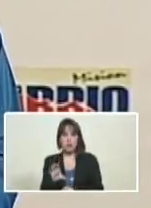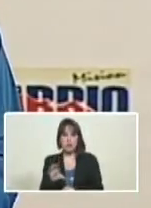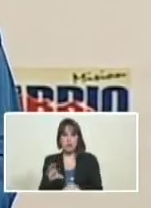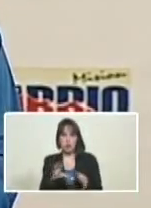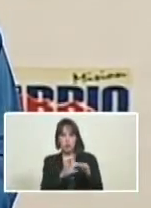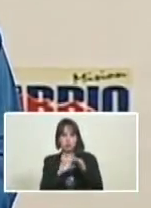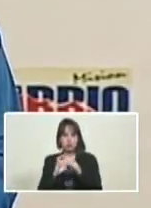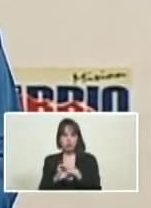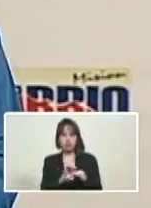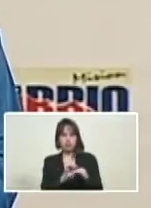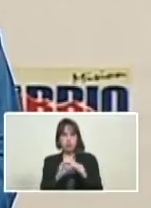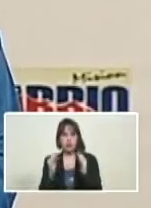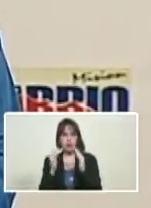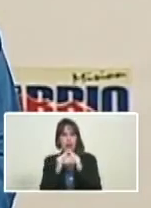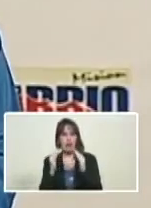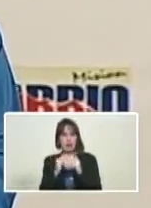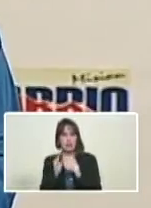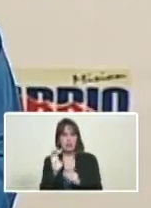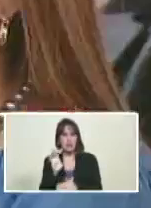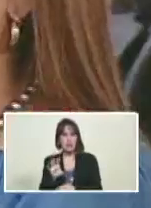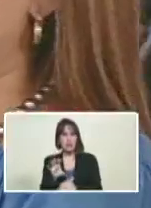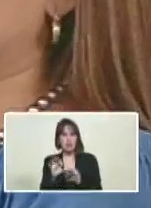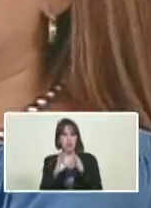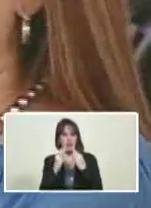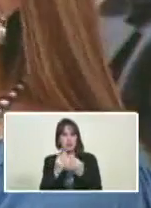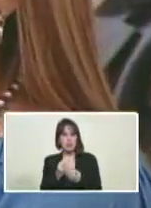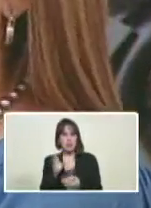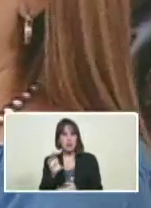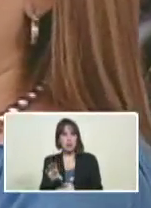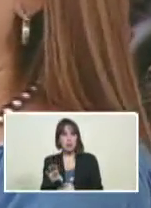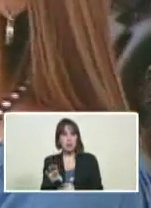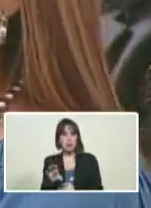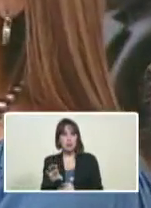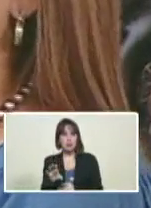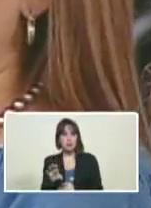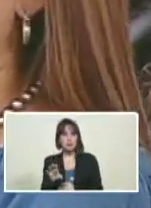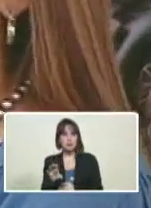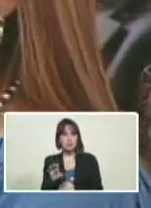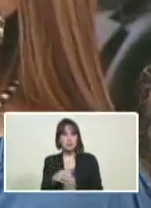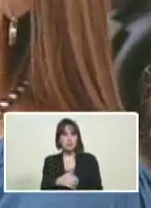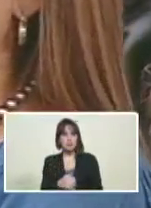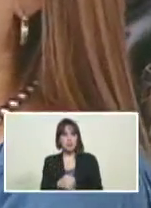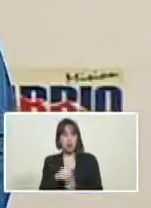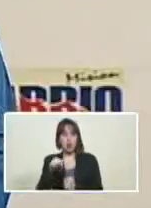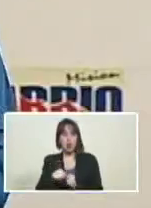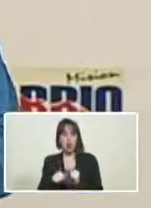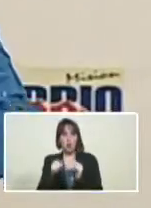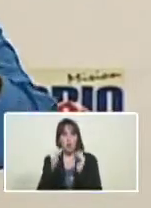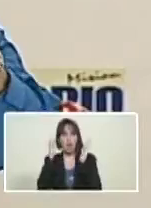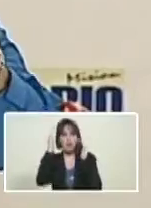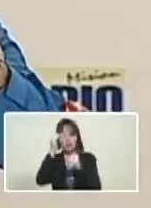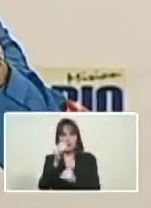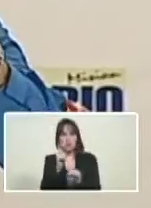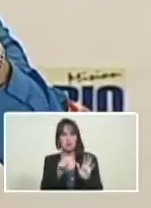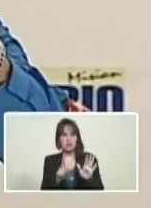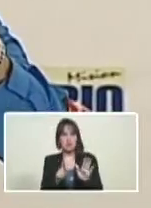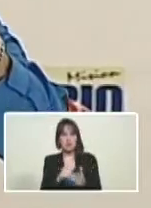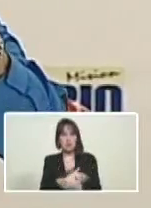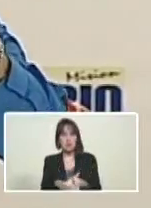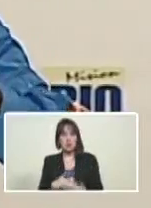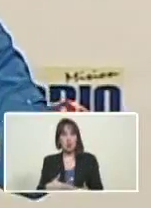misión Hogares de la Patria. La gran misión Hogares de la Patria hoy atiende a 6 millones de